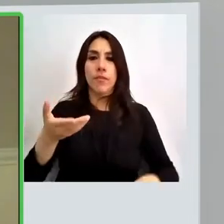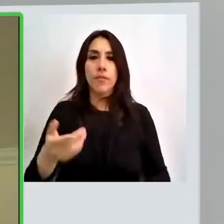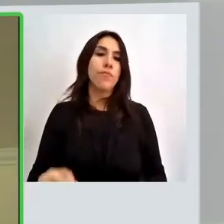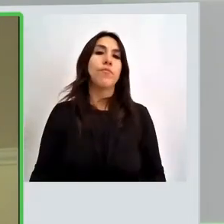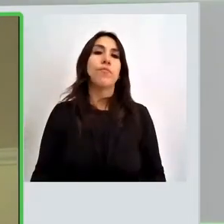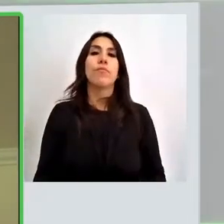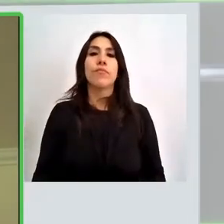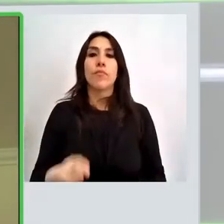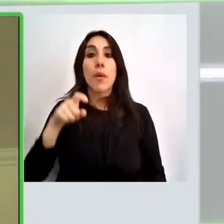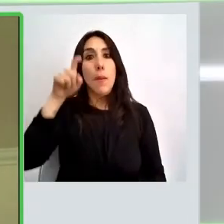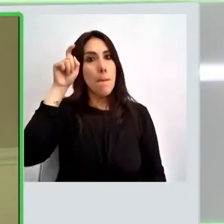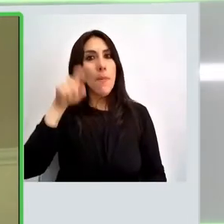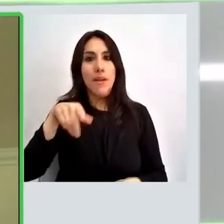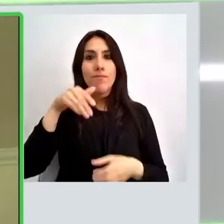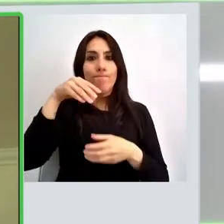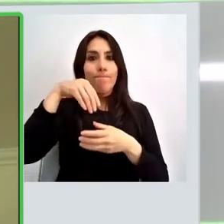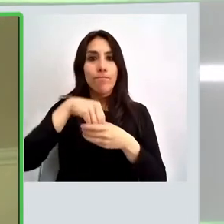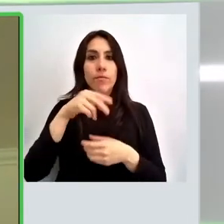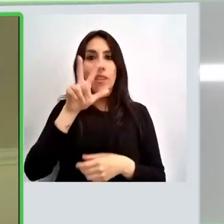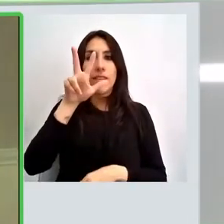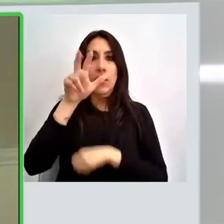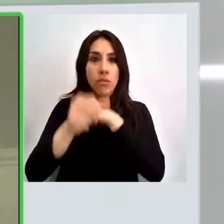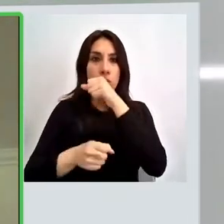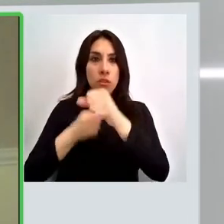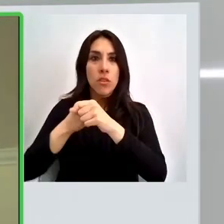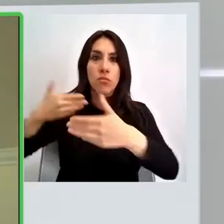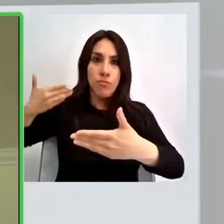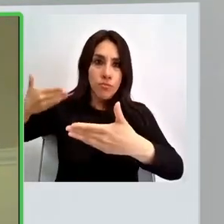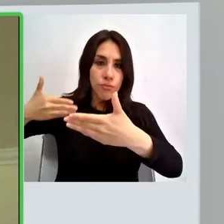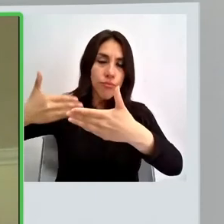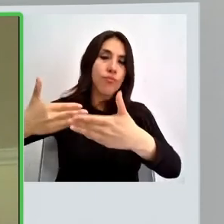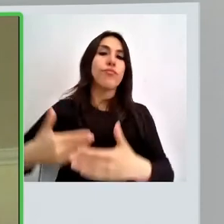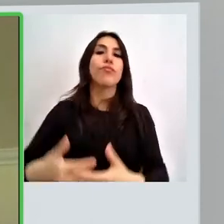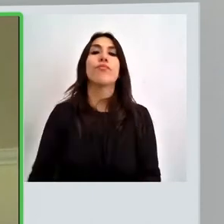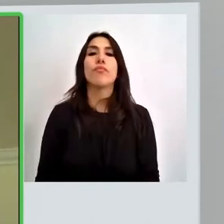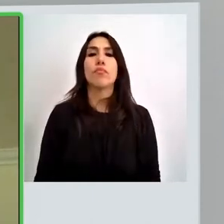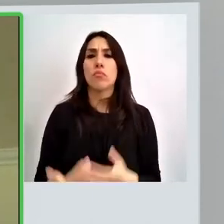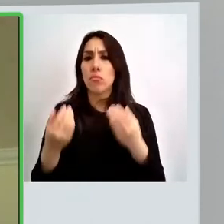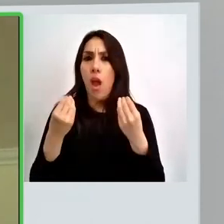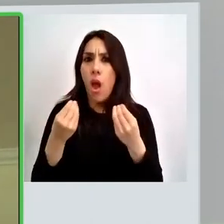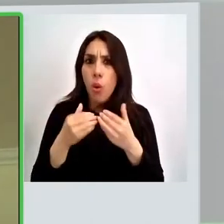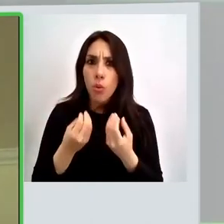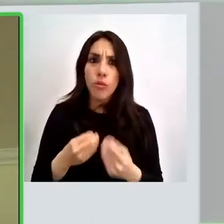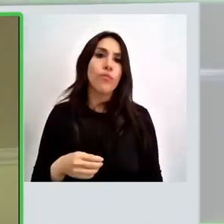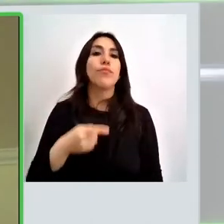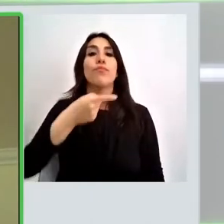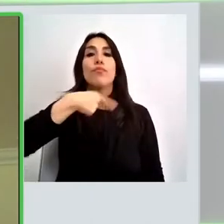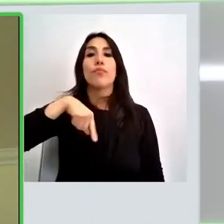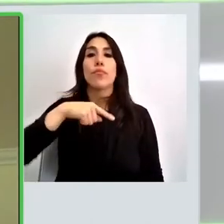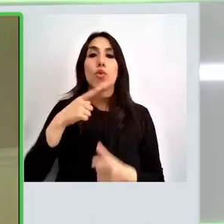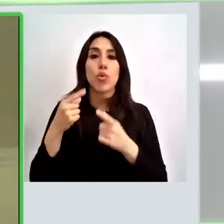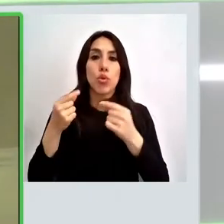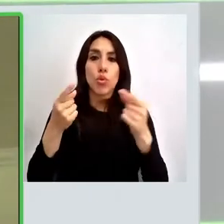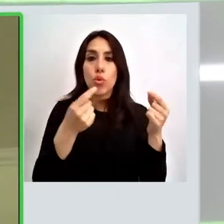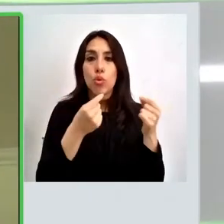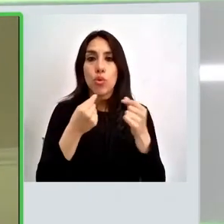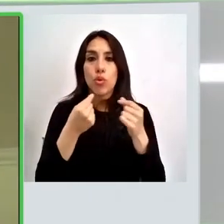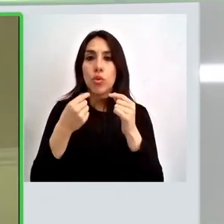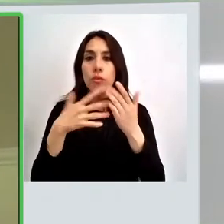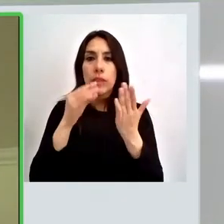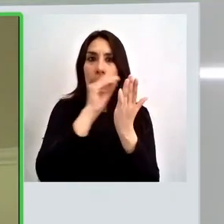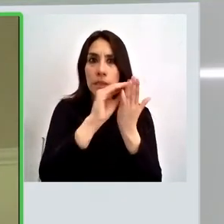y lo que ocurrió es que de cómo hicimos que fuera obligatorio para todas las televisiones